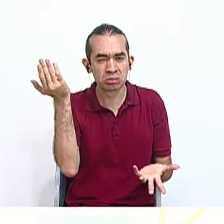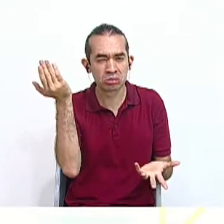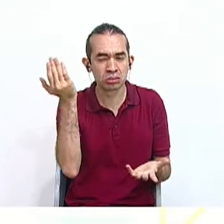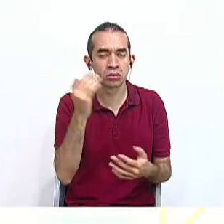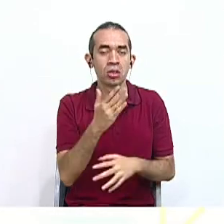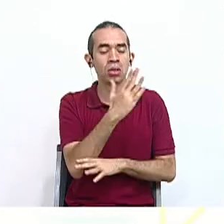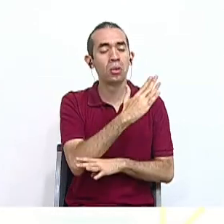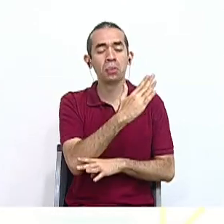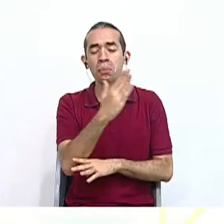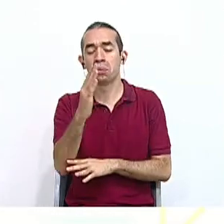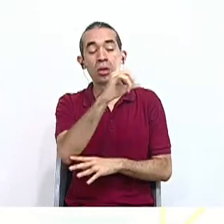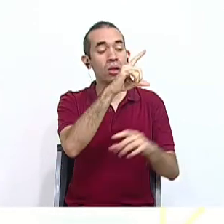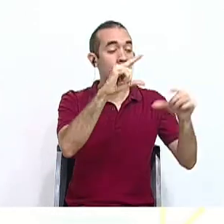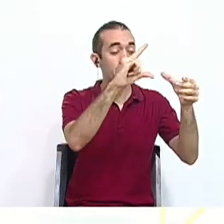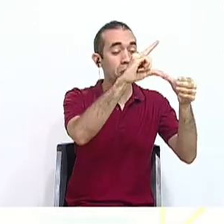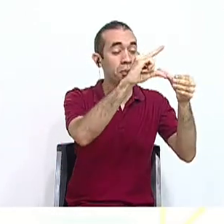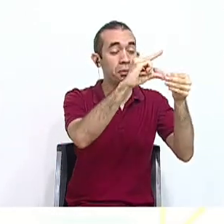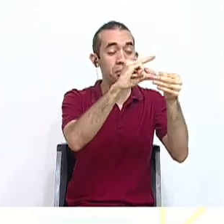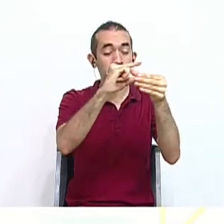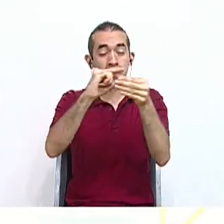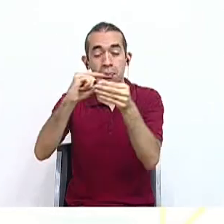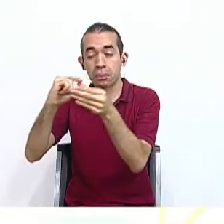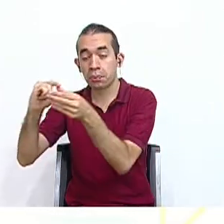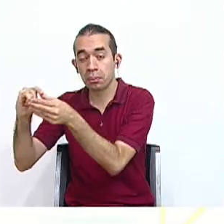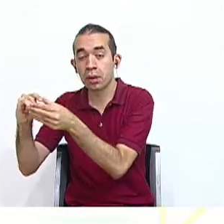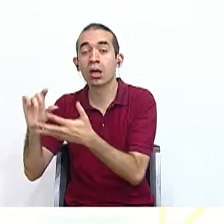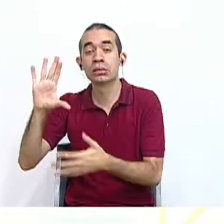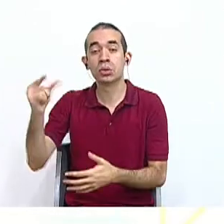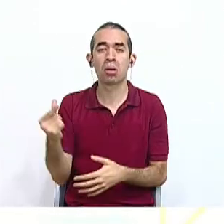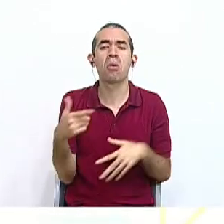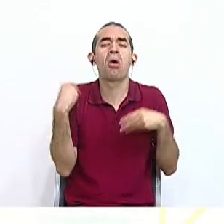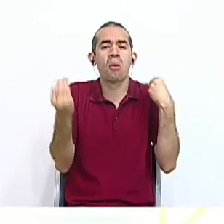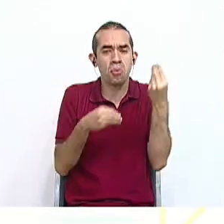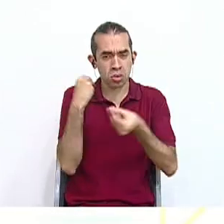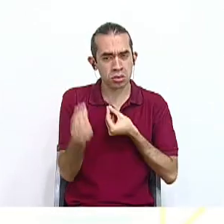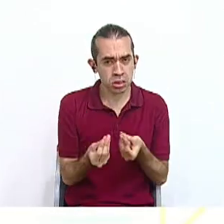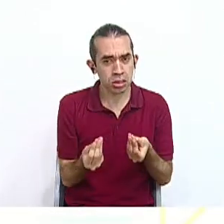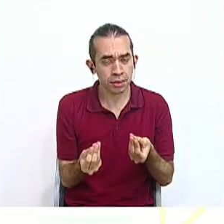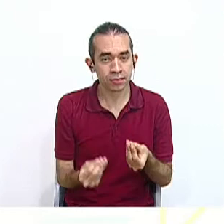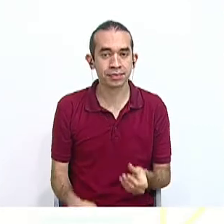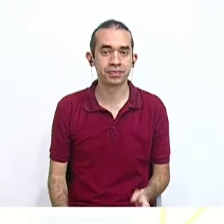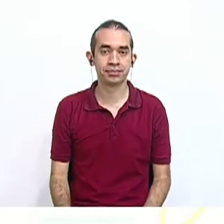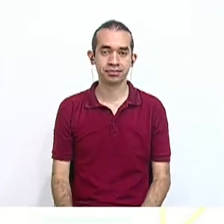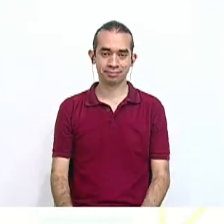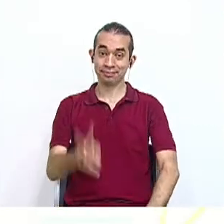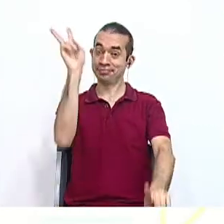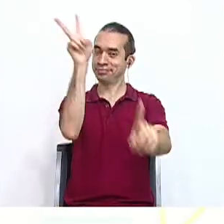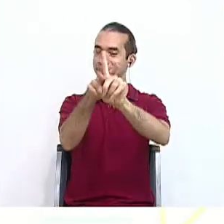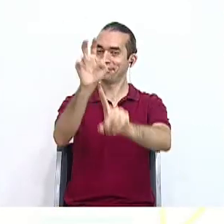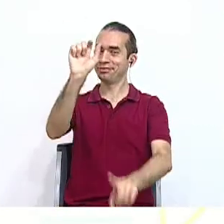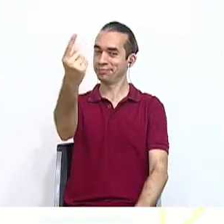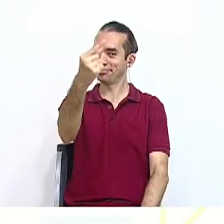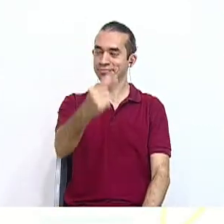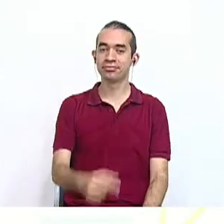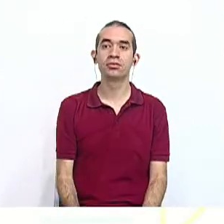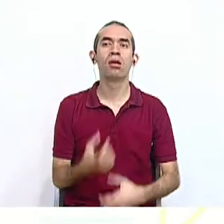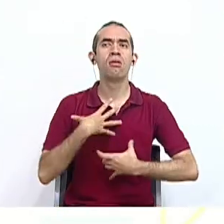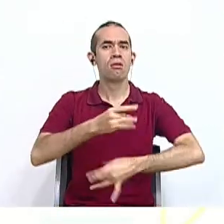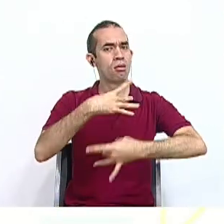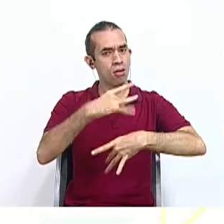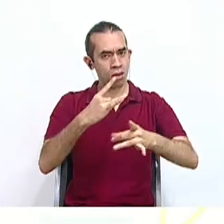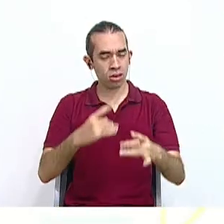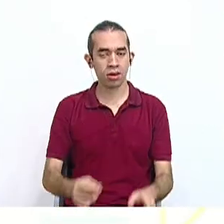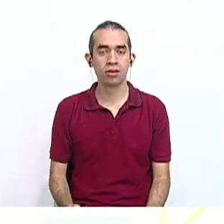transcurrido para que nos queden 5 gramos? ¿Qué podemos hacer? Utilicemos logaritmos. ¡Qué interesante